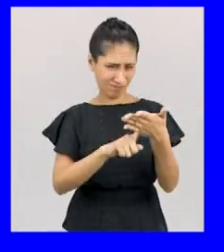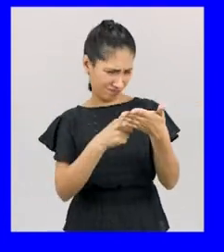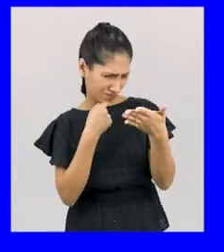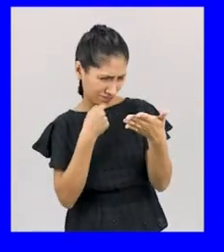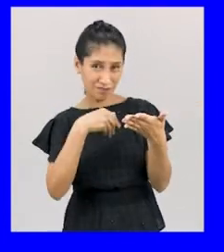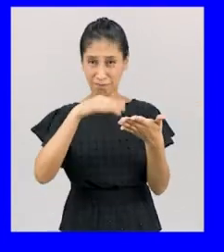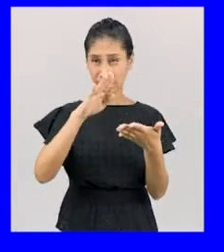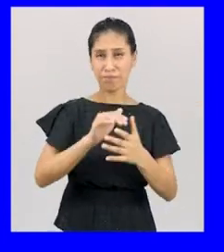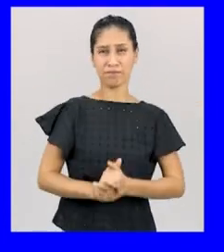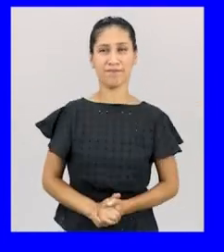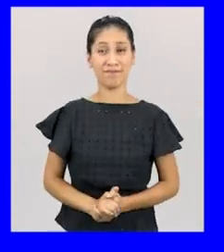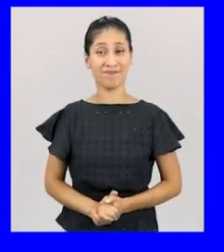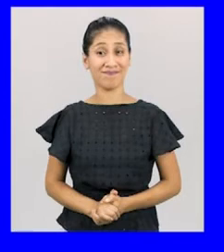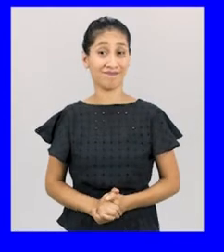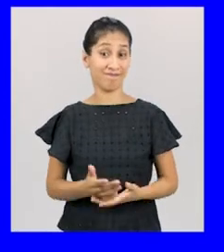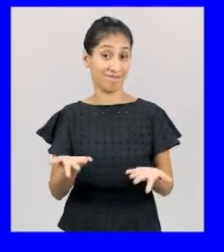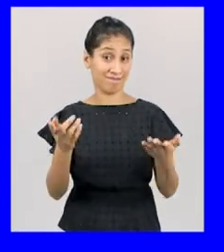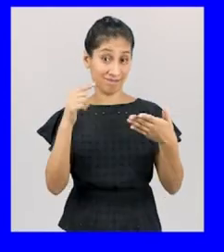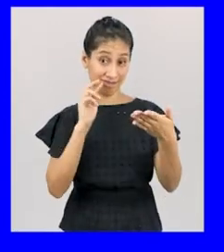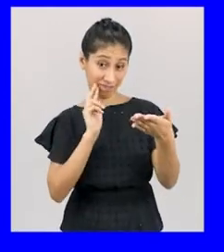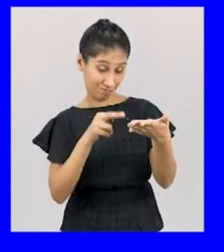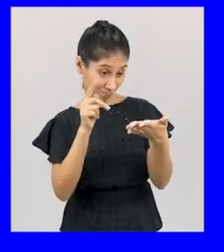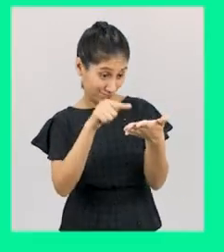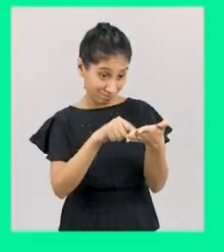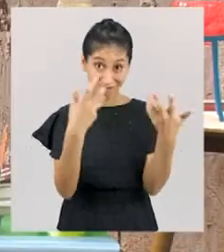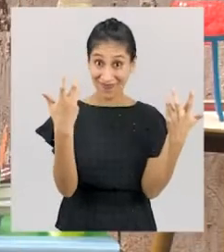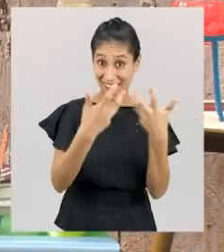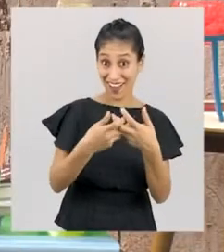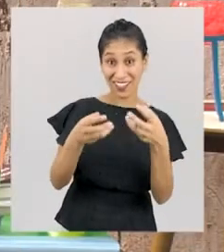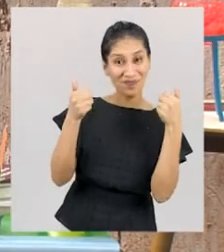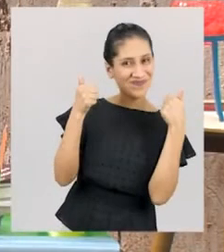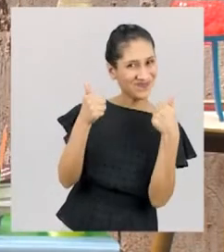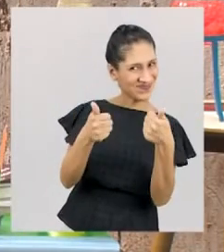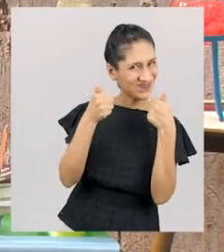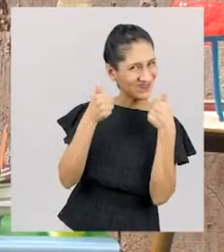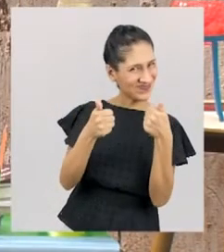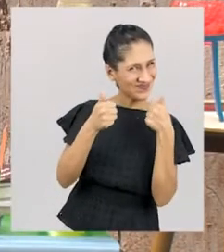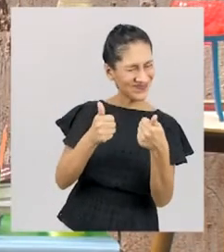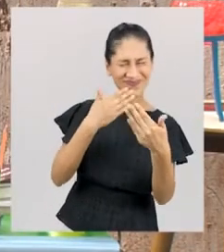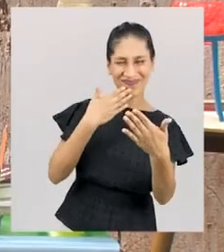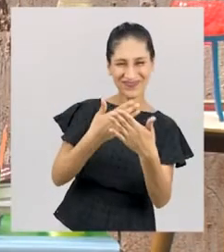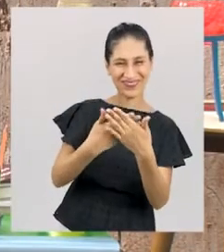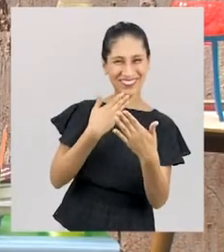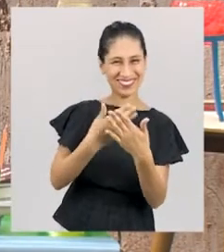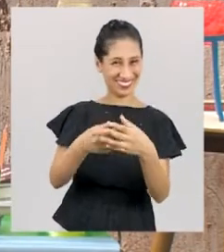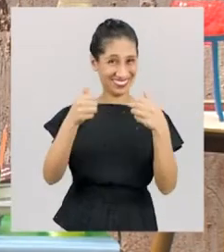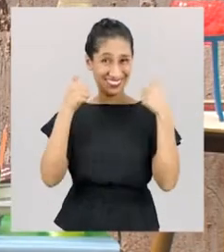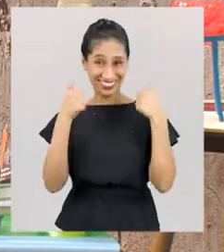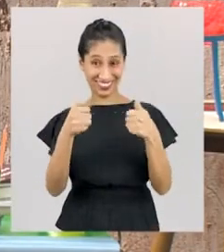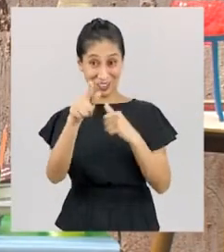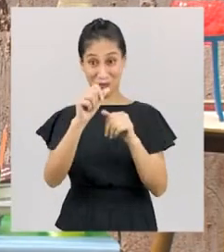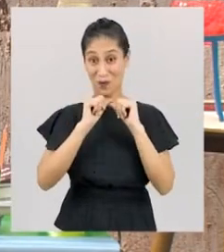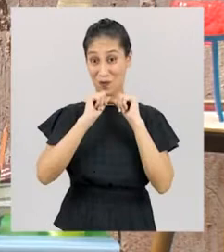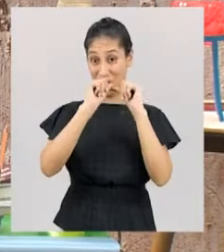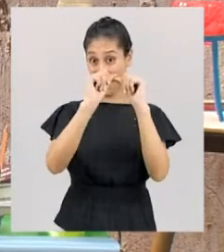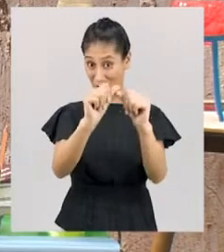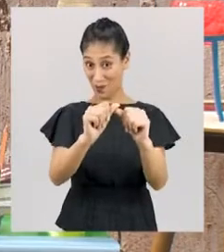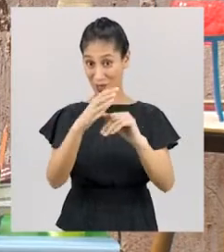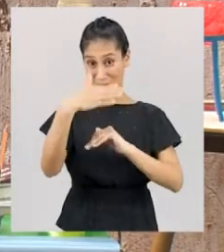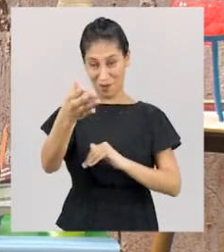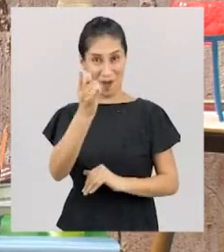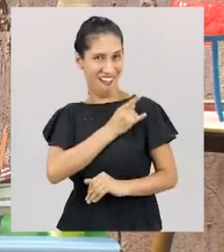autor. Es por eso que estamos frente a la respuesta. Bien, gracias, Franco, te pasaste. Ya si continúas